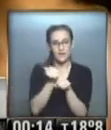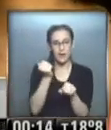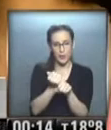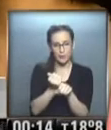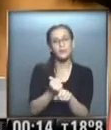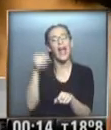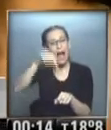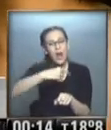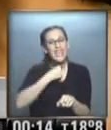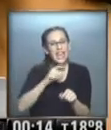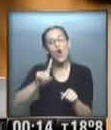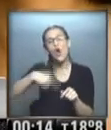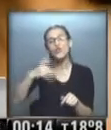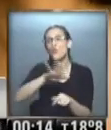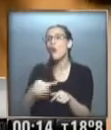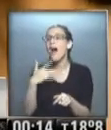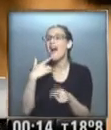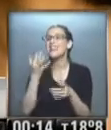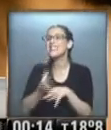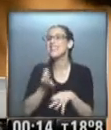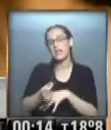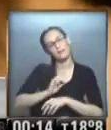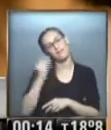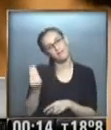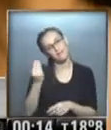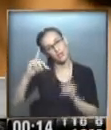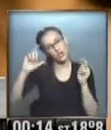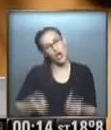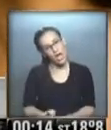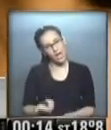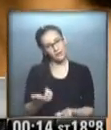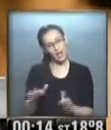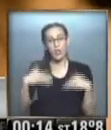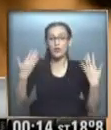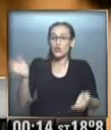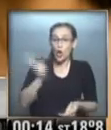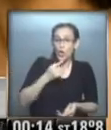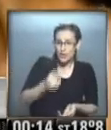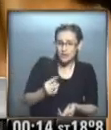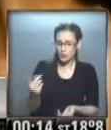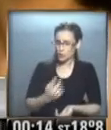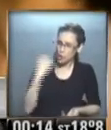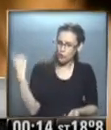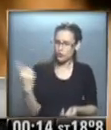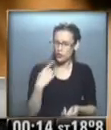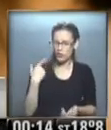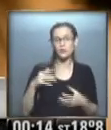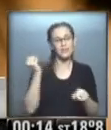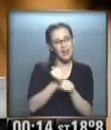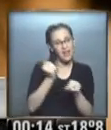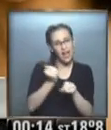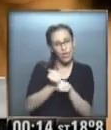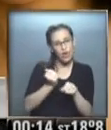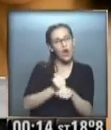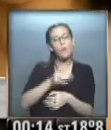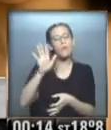ir a capacitar a otro lado y después reubicarnos en otro lugar. Y entonces están diciendo que nosotros